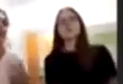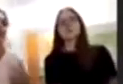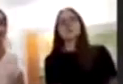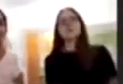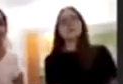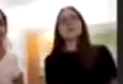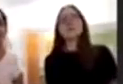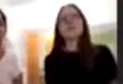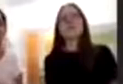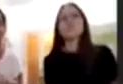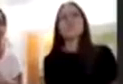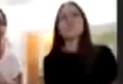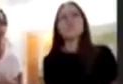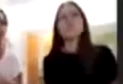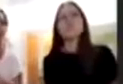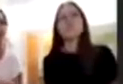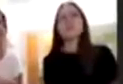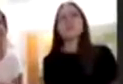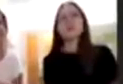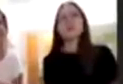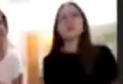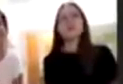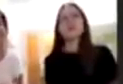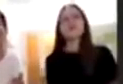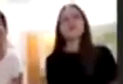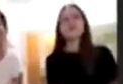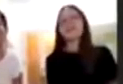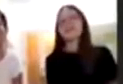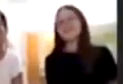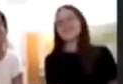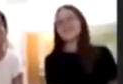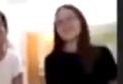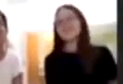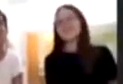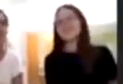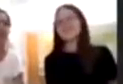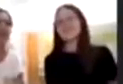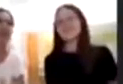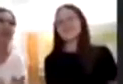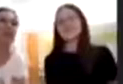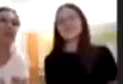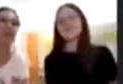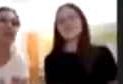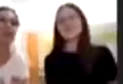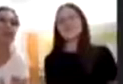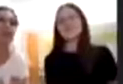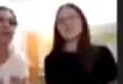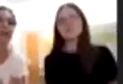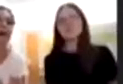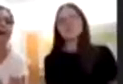como carente de toda infraestructura, o sea, de toda vegetación, prácticamente